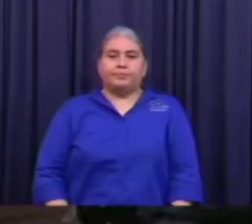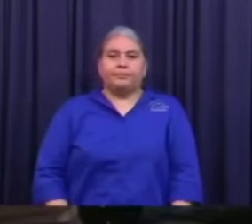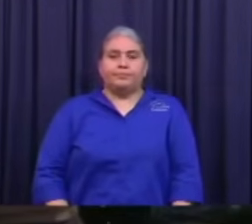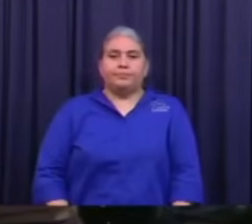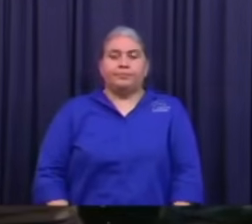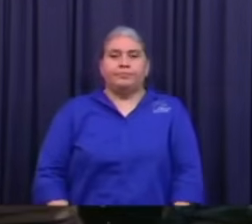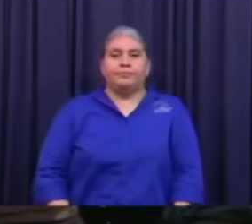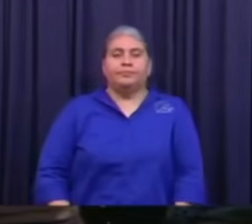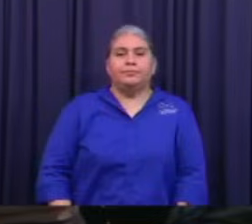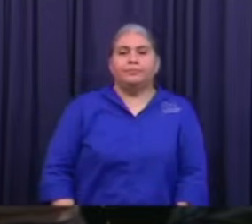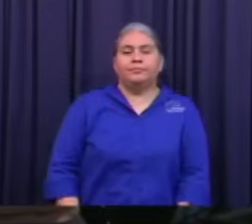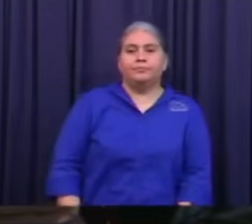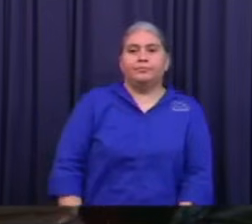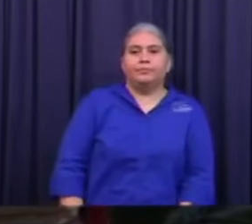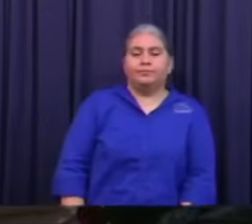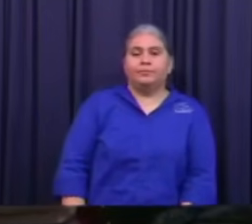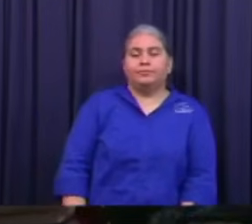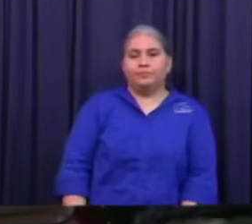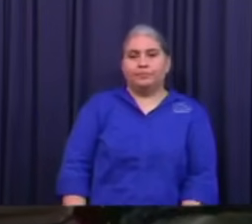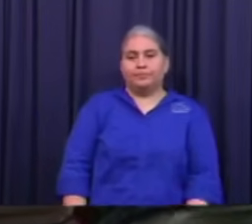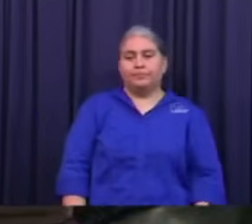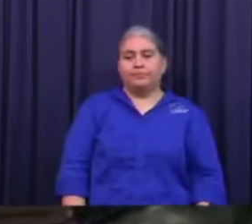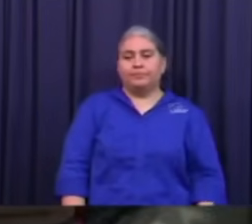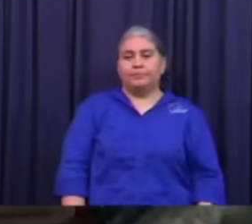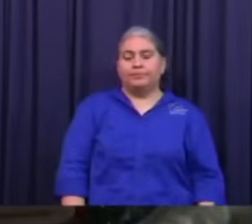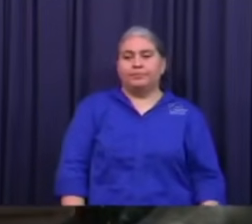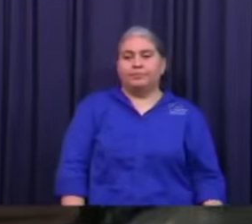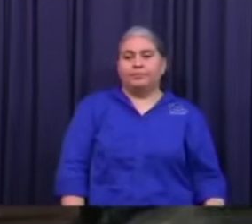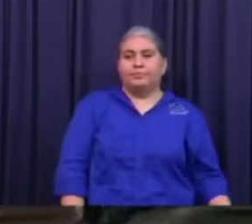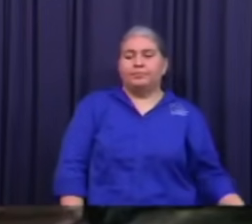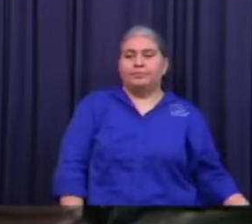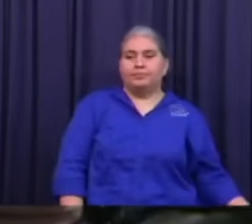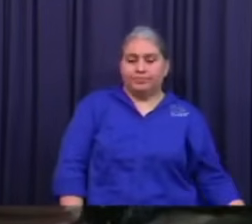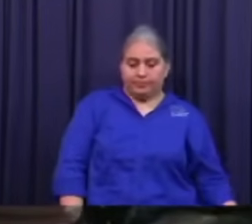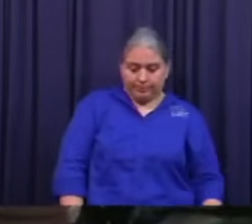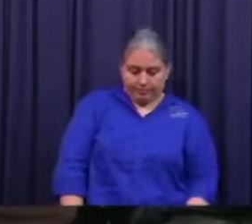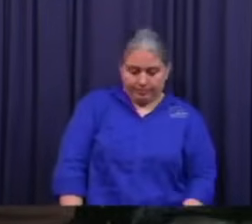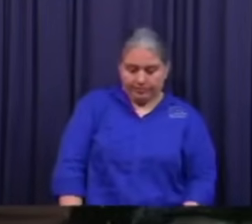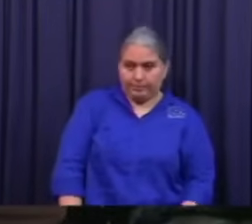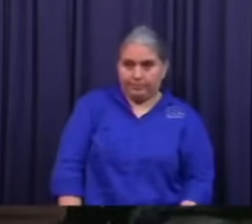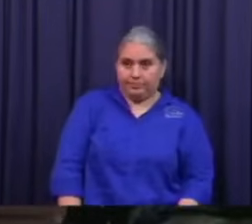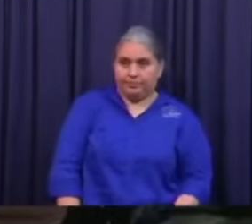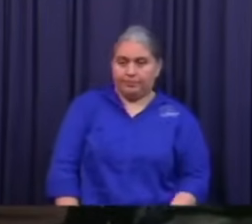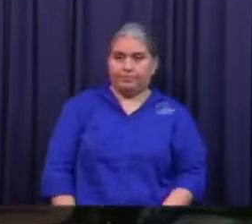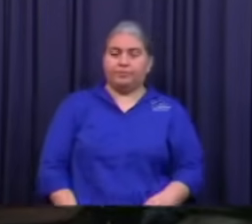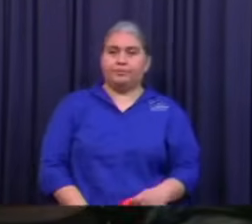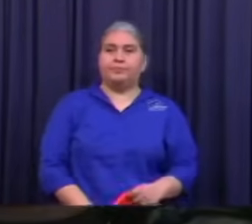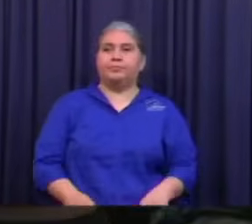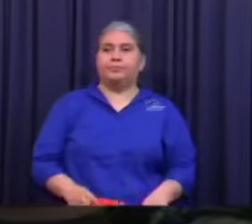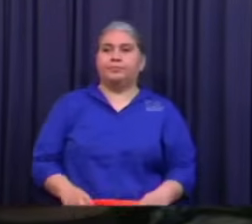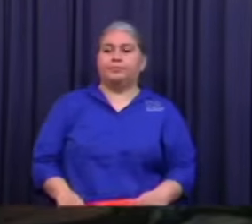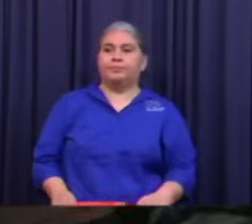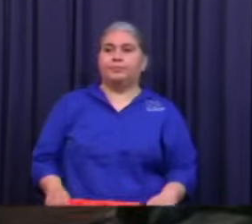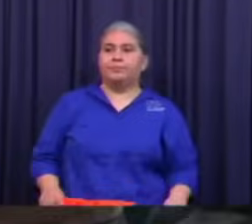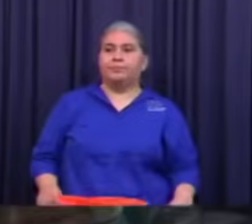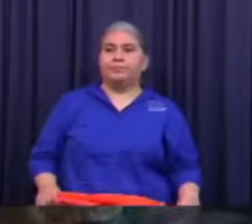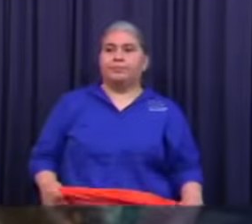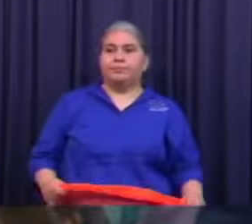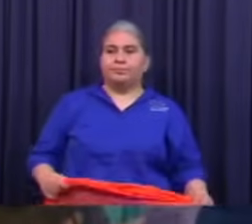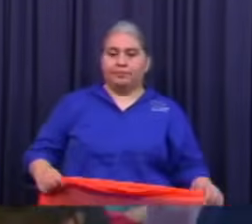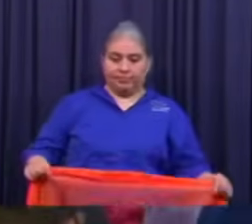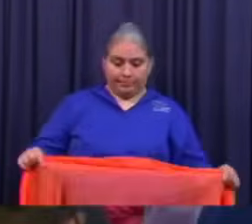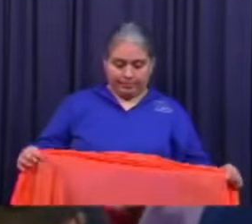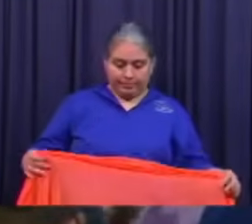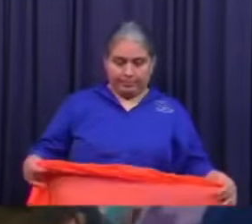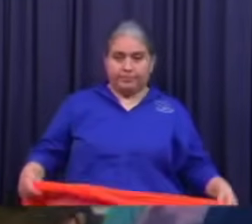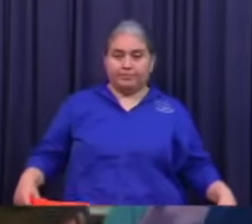acompañan acá nos van a acompañar Pues también ministrando el don que Dios les ha dado solo mientras esos sucede usted